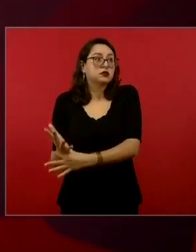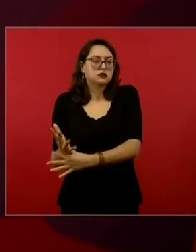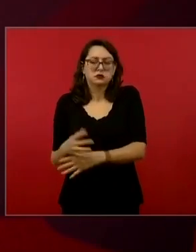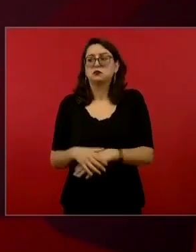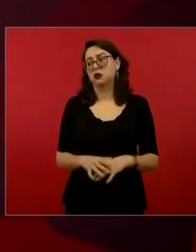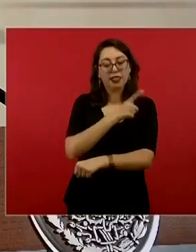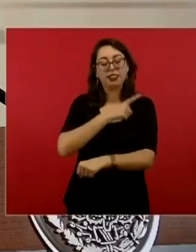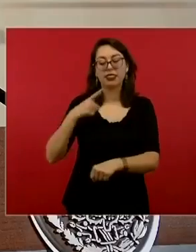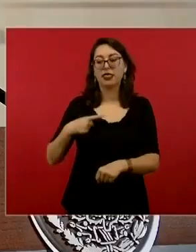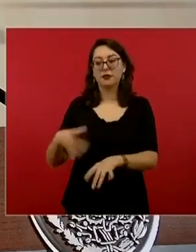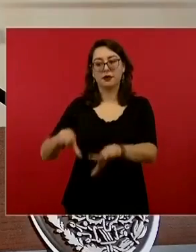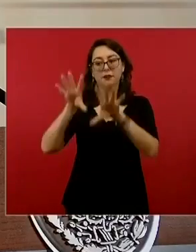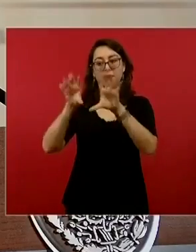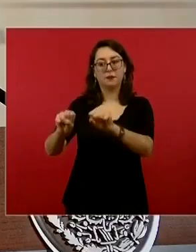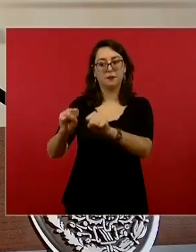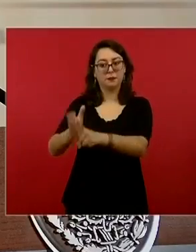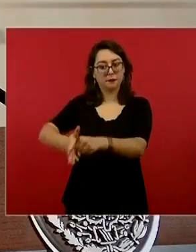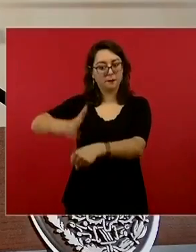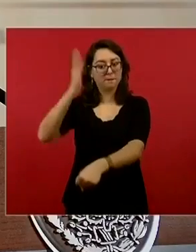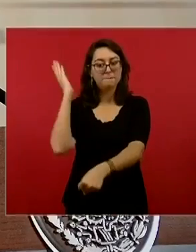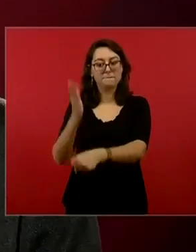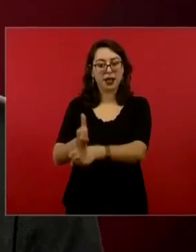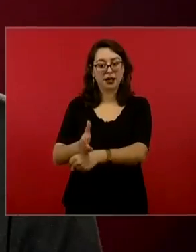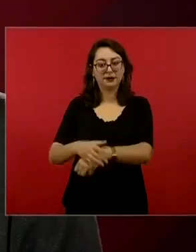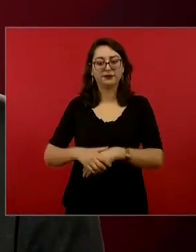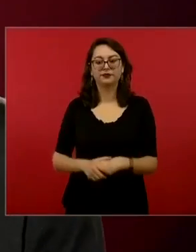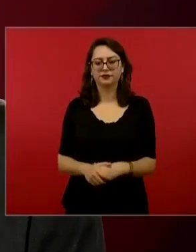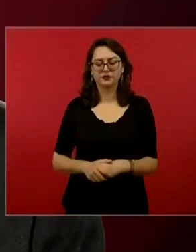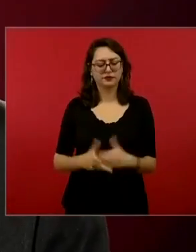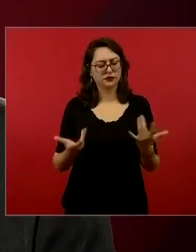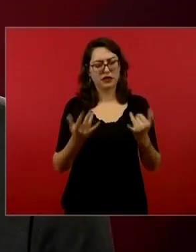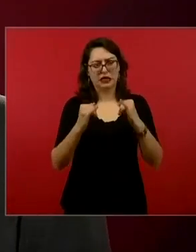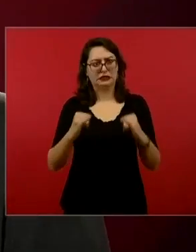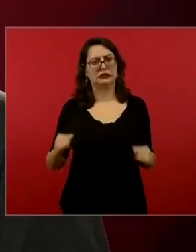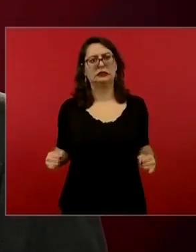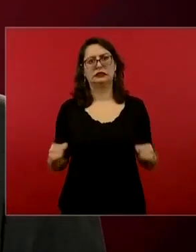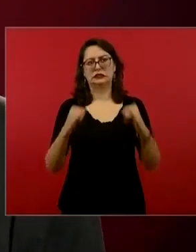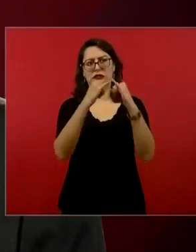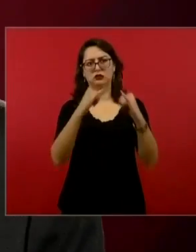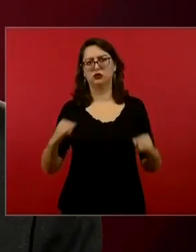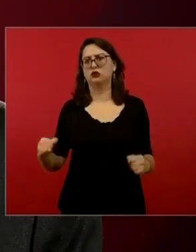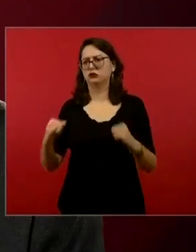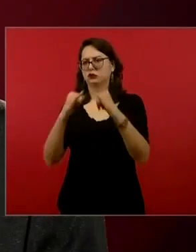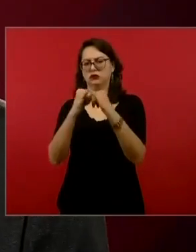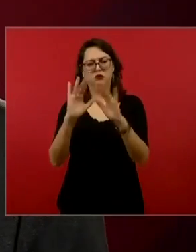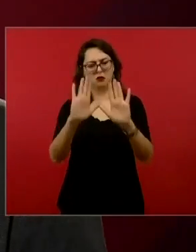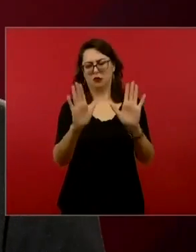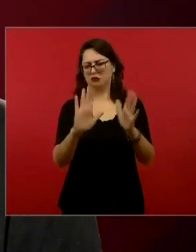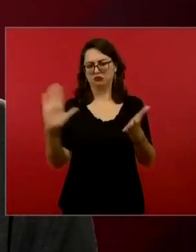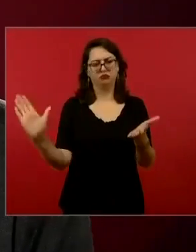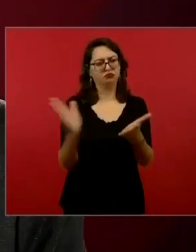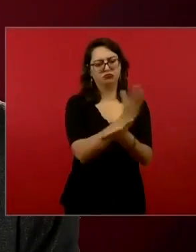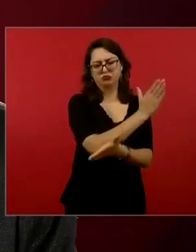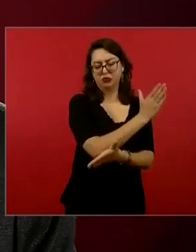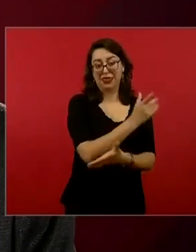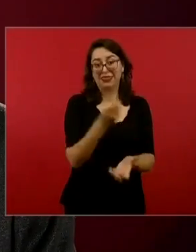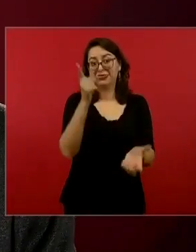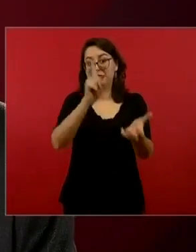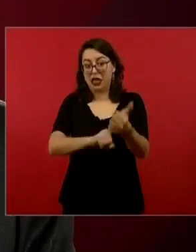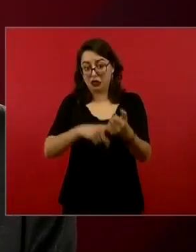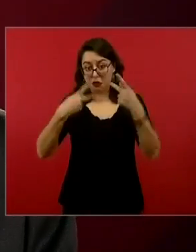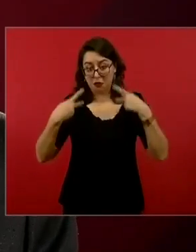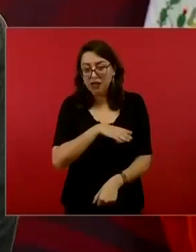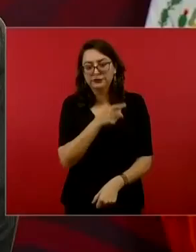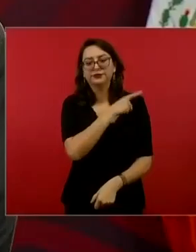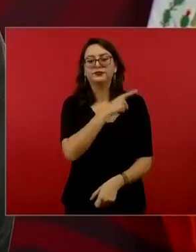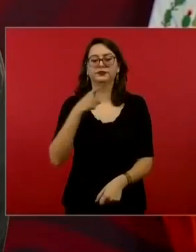lo comparto. Una cosa son las instituciones y otra cosa son los funcionarios o los servidores públicos. Y